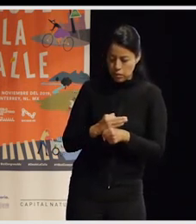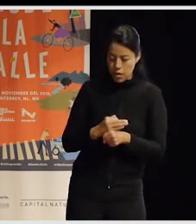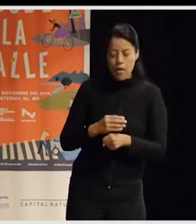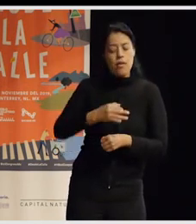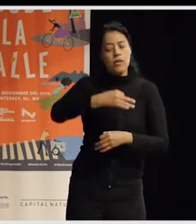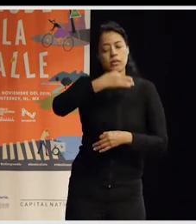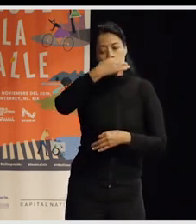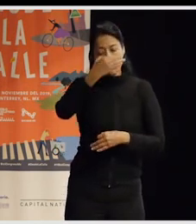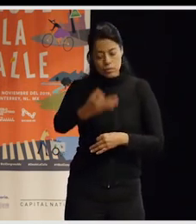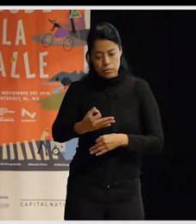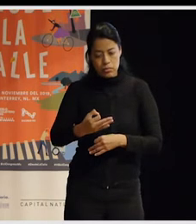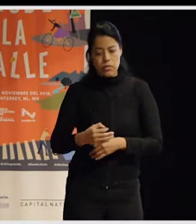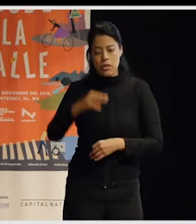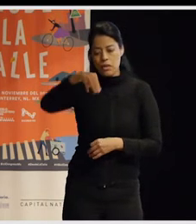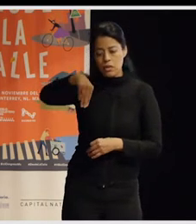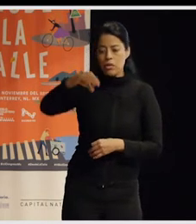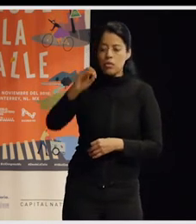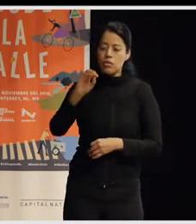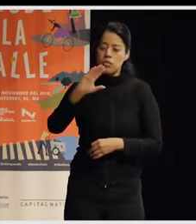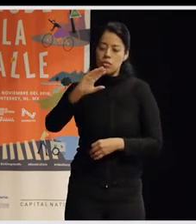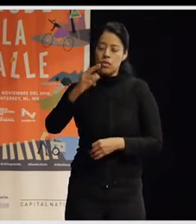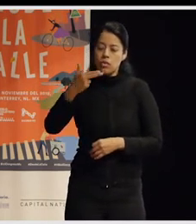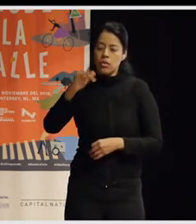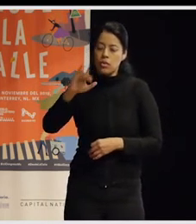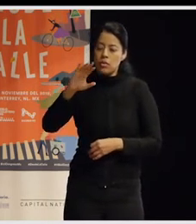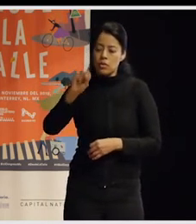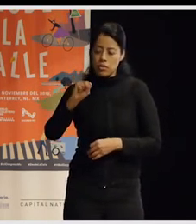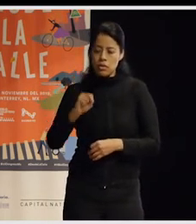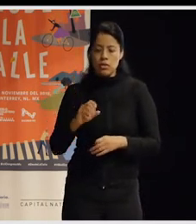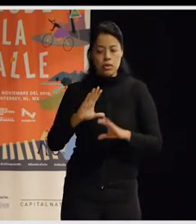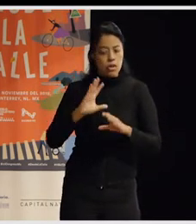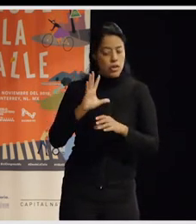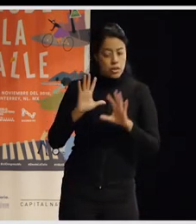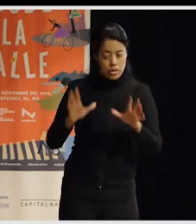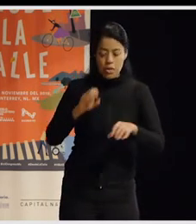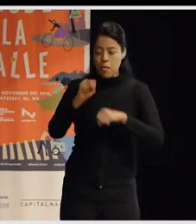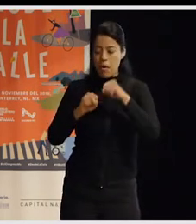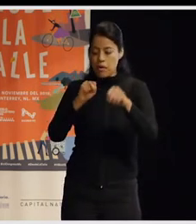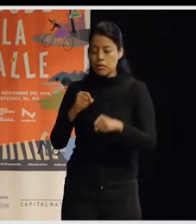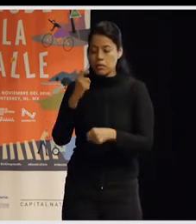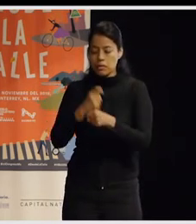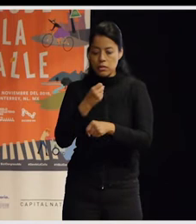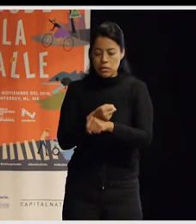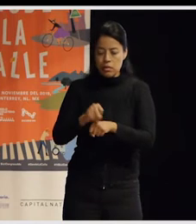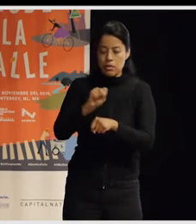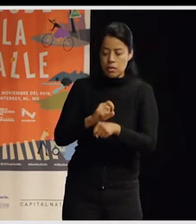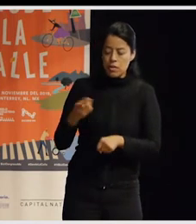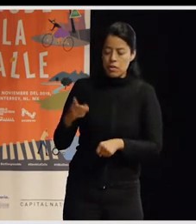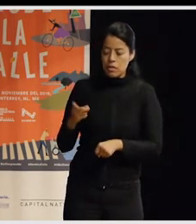acaban de anunciar que en mochis ya tendremos el sistema en la primera semana de diciembre lo cual pues nos nos alegra bastante